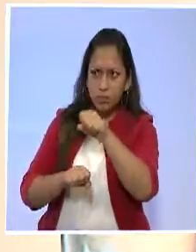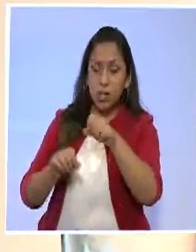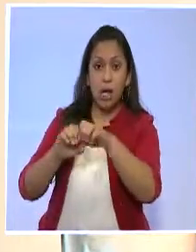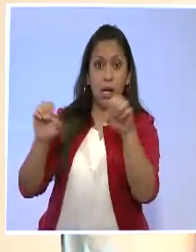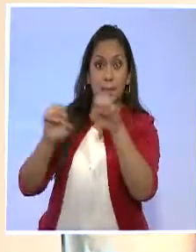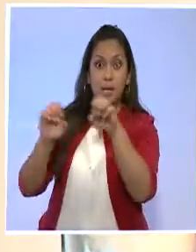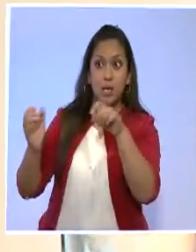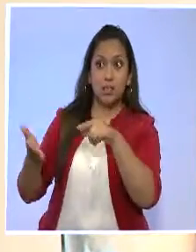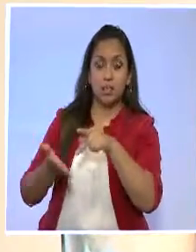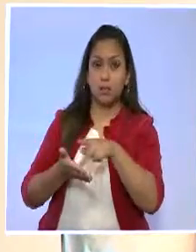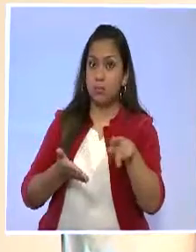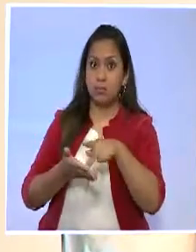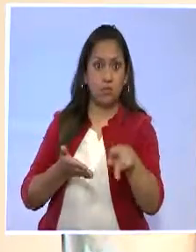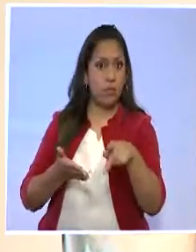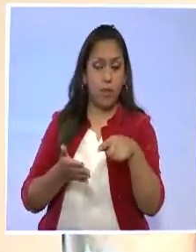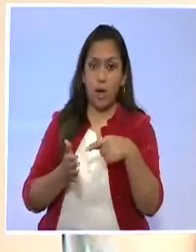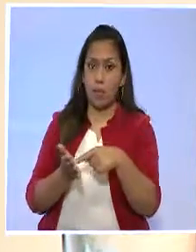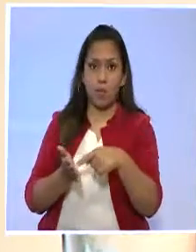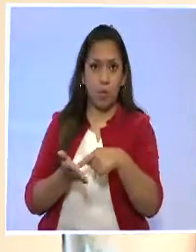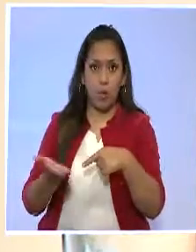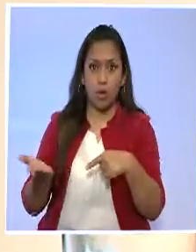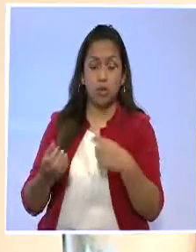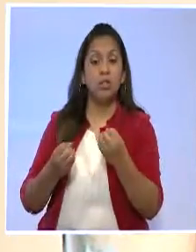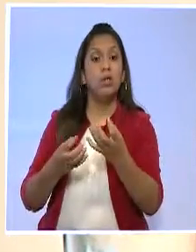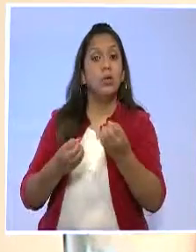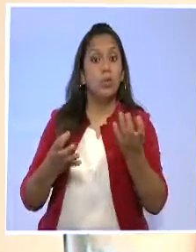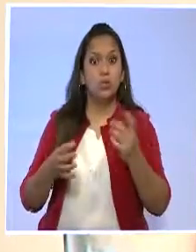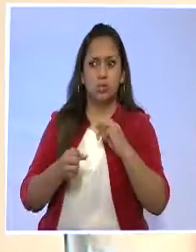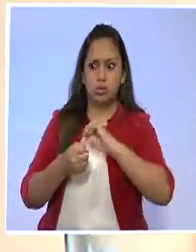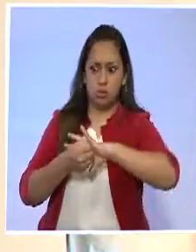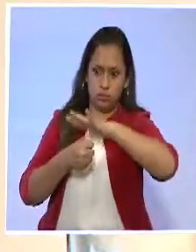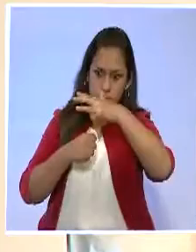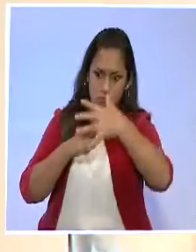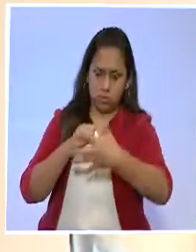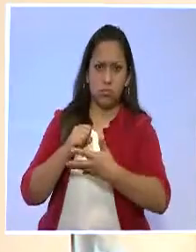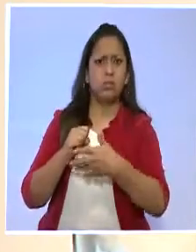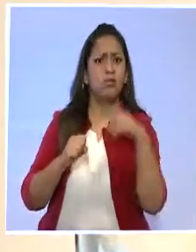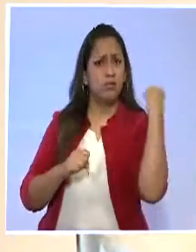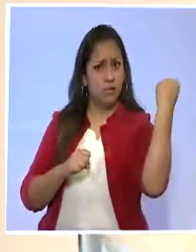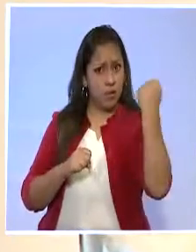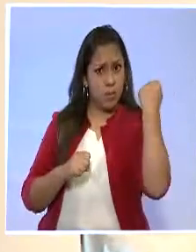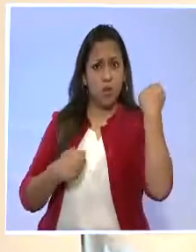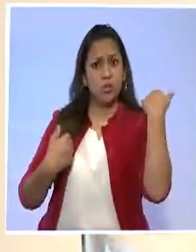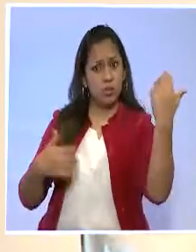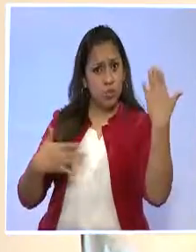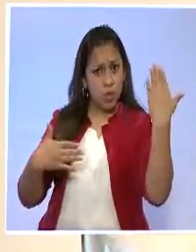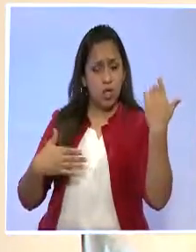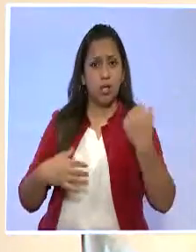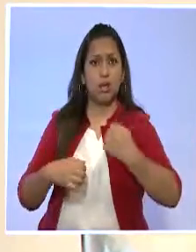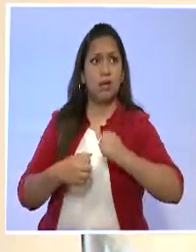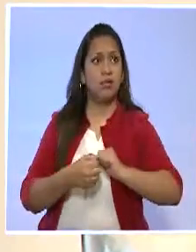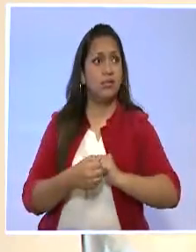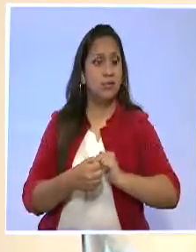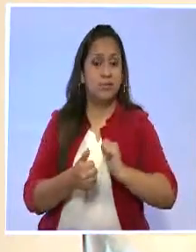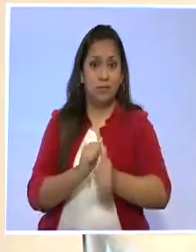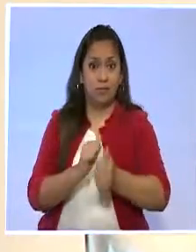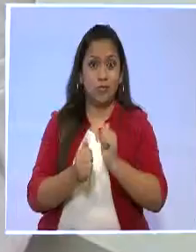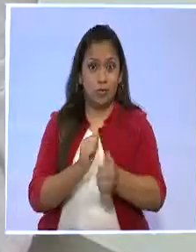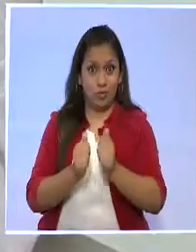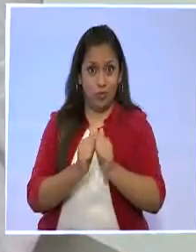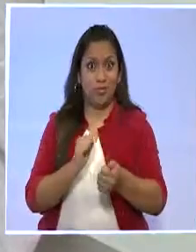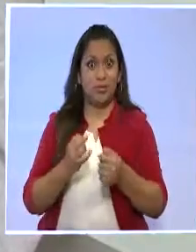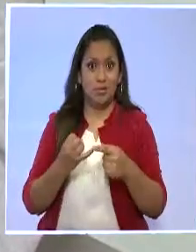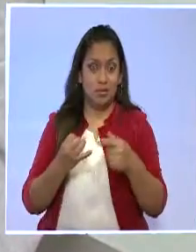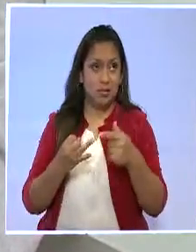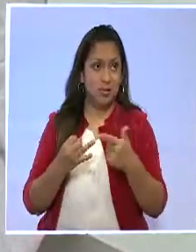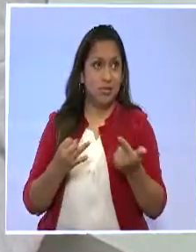hecho de varios actores en el mundo no solamente de la política del fútbol sino de los otros